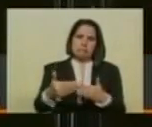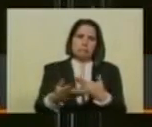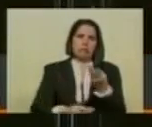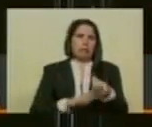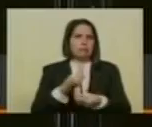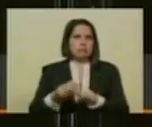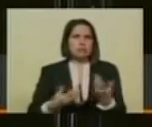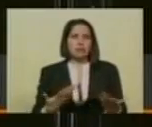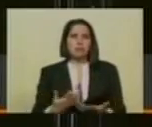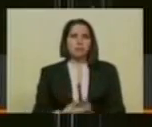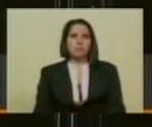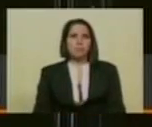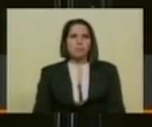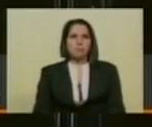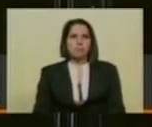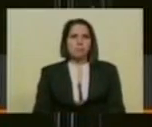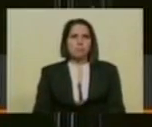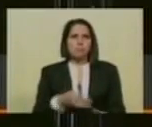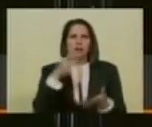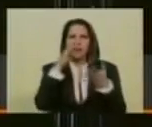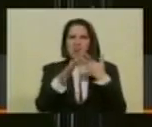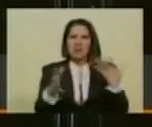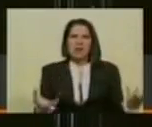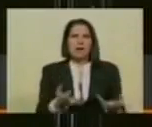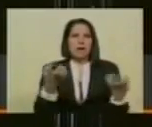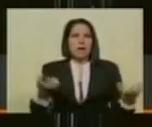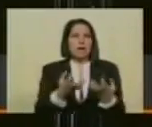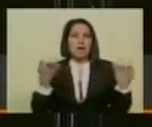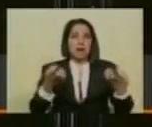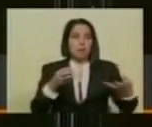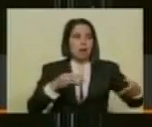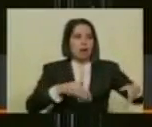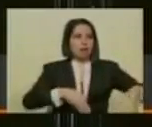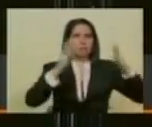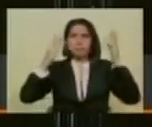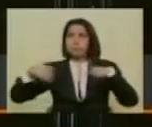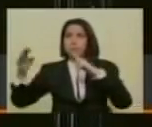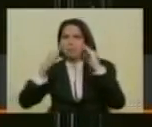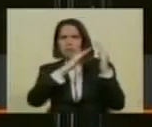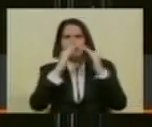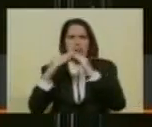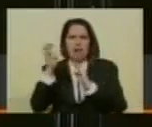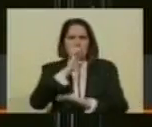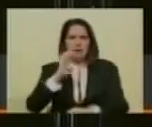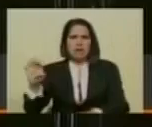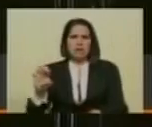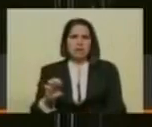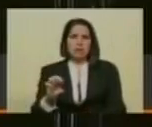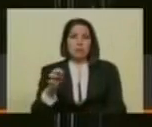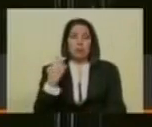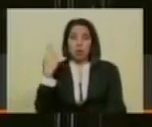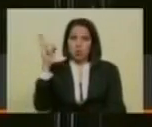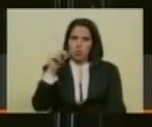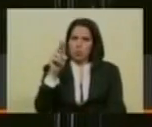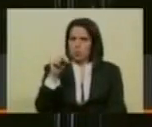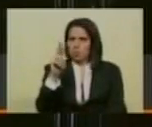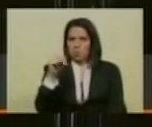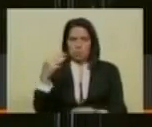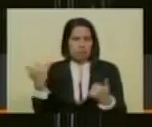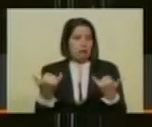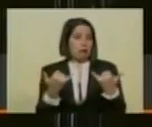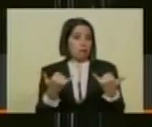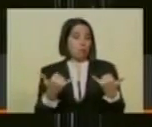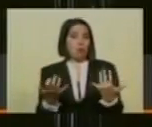Tuvo como modalidad principal la quema y tranca de urbanizaciones del este, pero nunca tuvo los